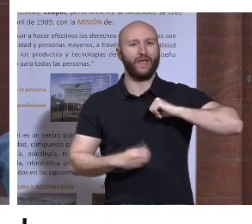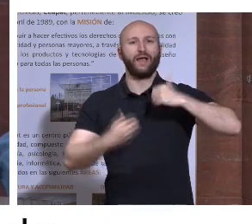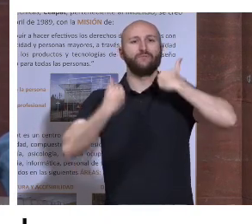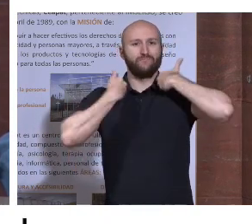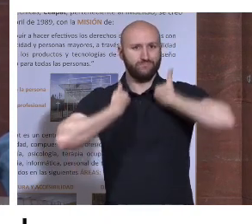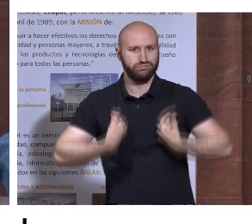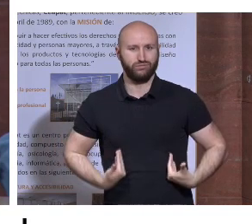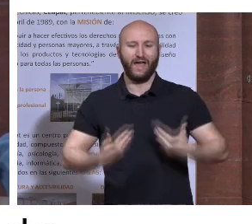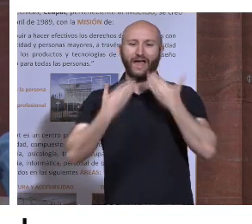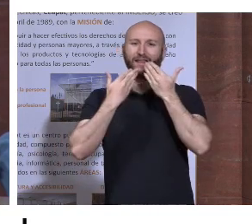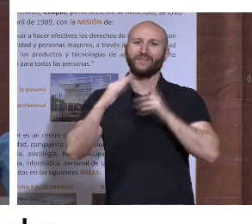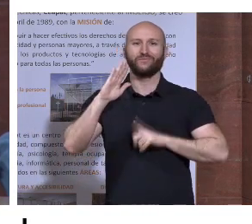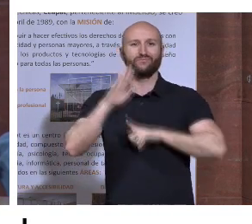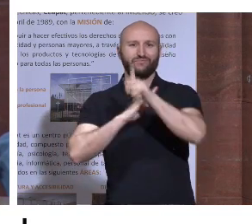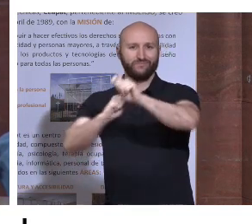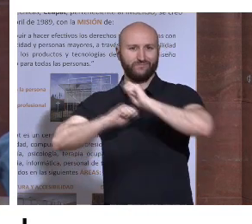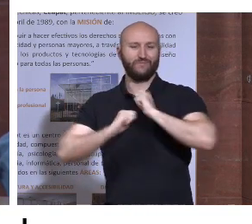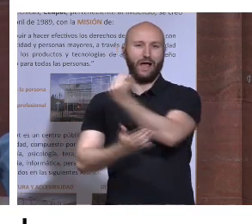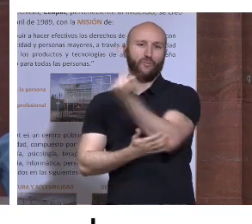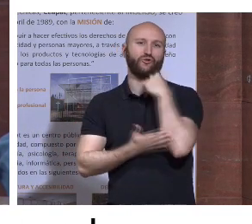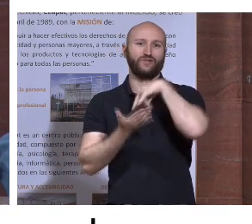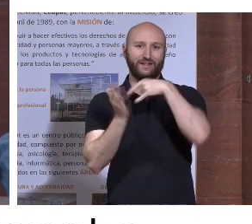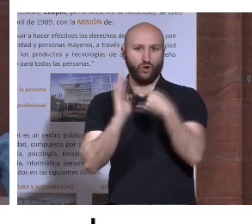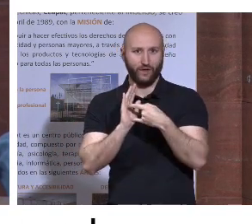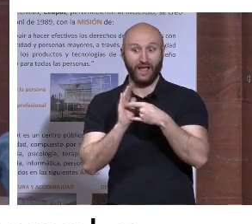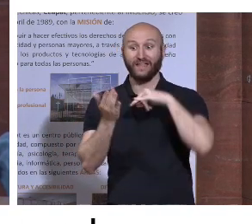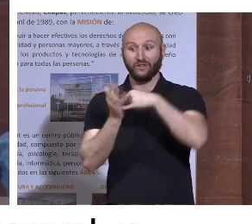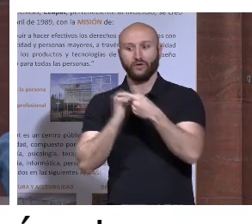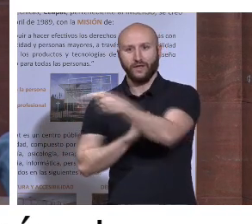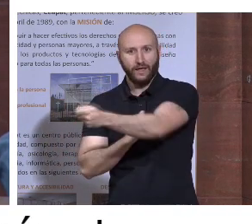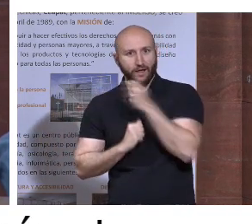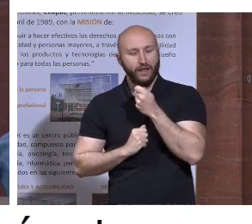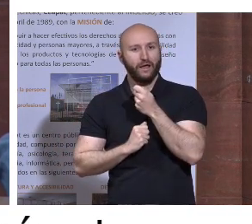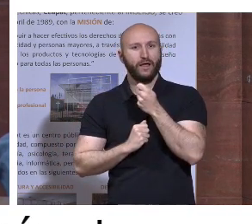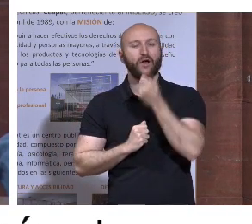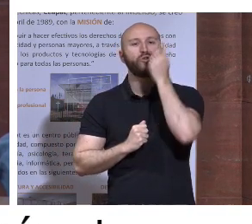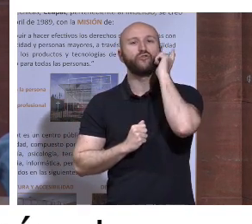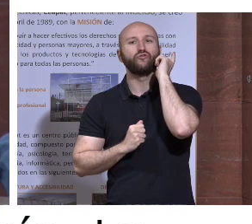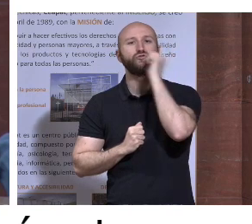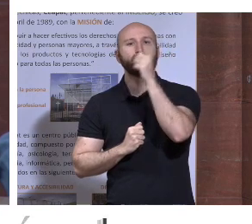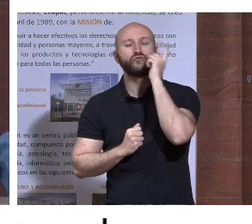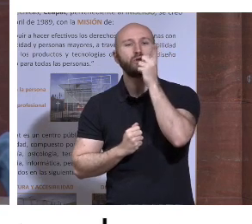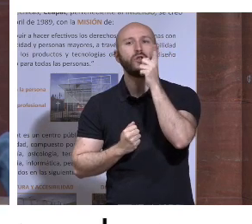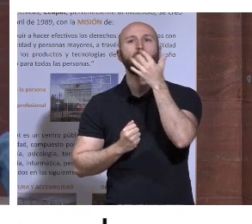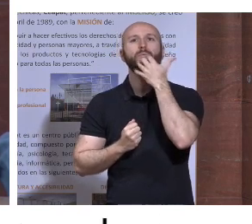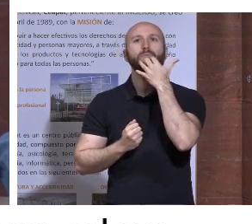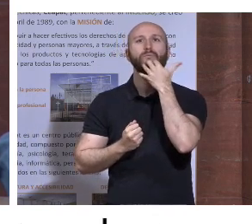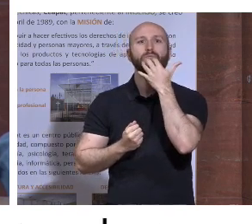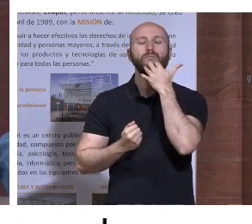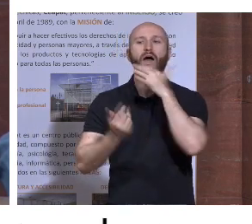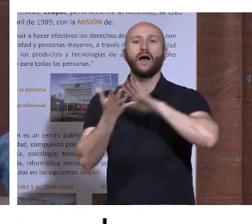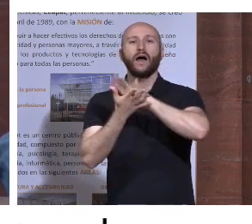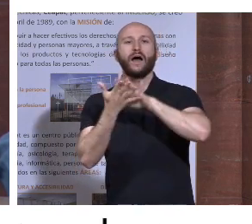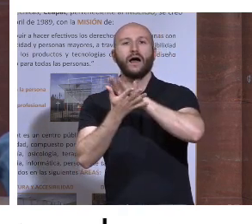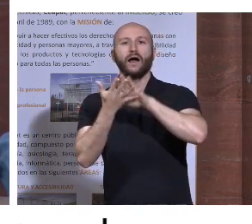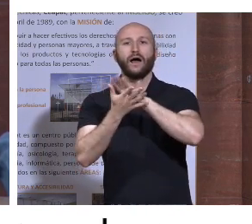través del impulso de la tecnología. La tecnología nos debe de servir para algo más que para no hablar con